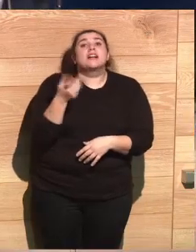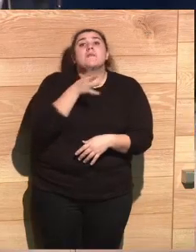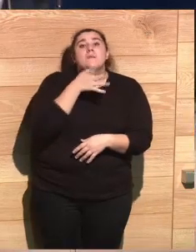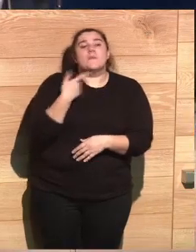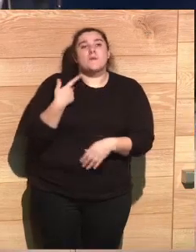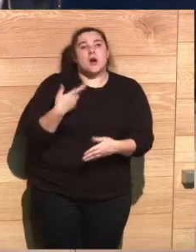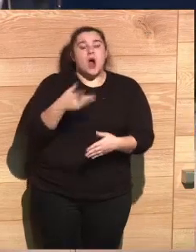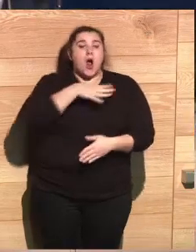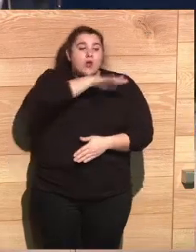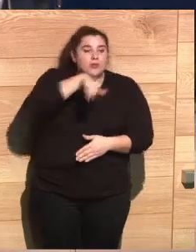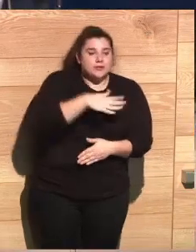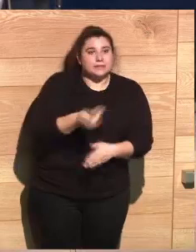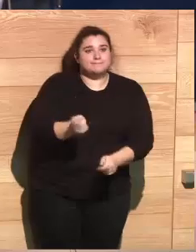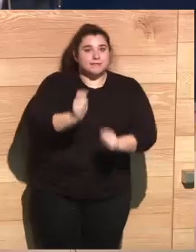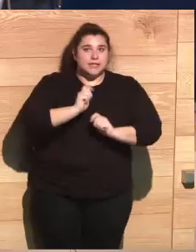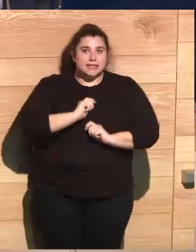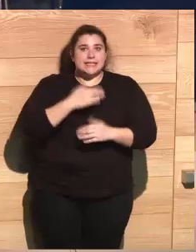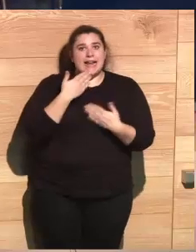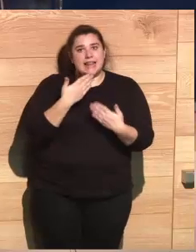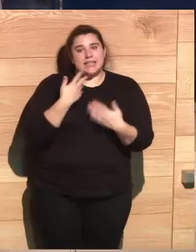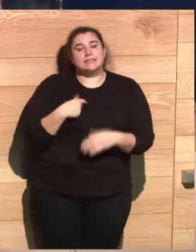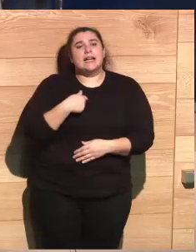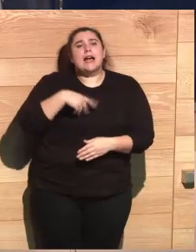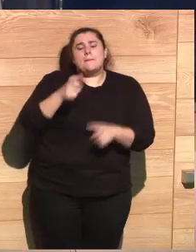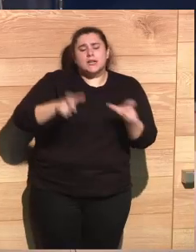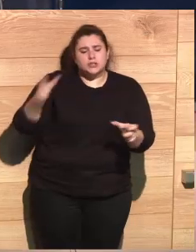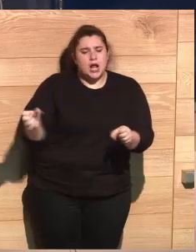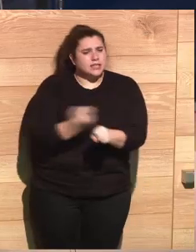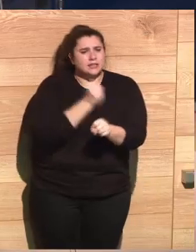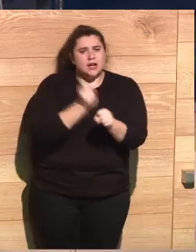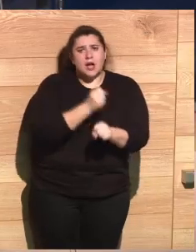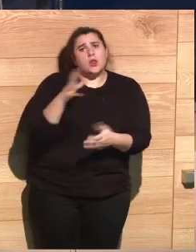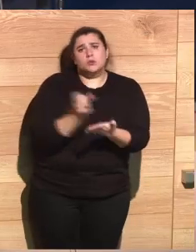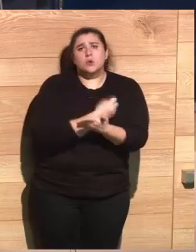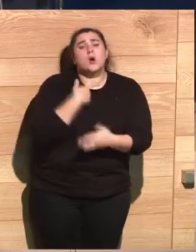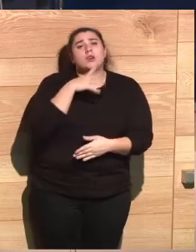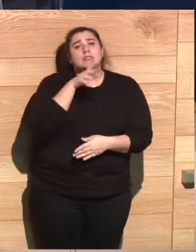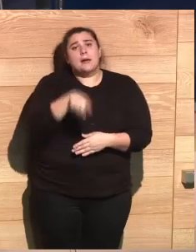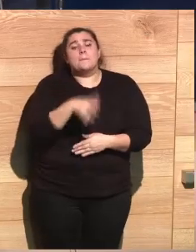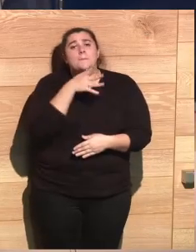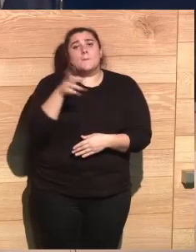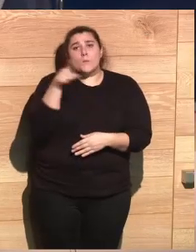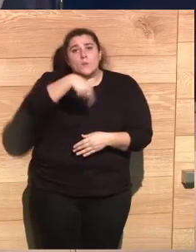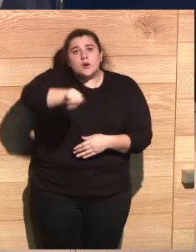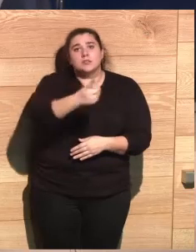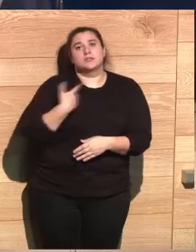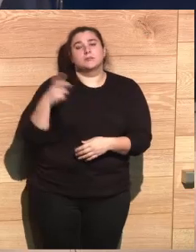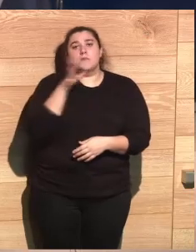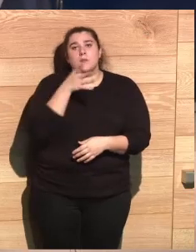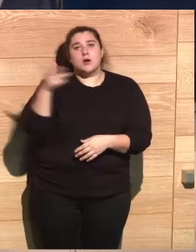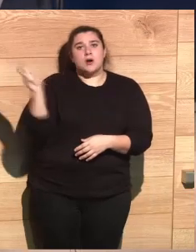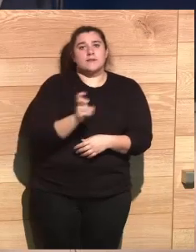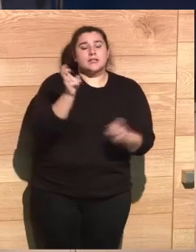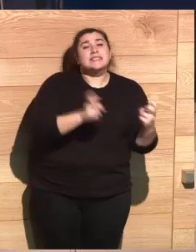al espacio de la Fundación y a toda la gente que trabaja ahí, a todos vosotros por venir. Hoy estamos con Marta Peirano y